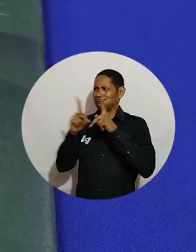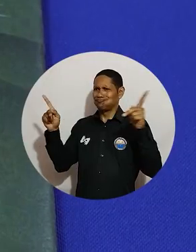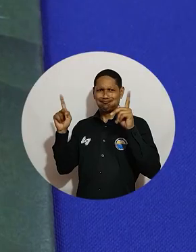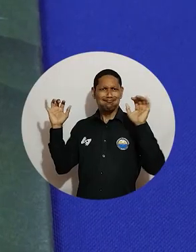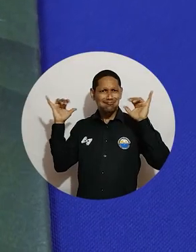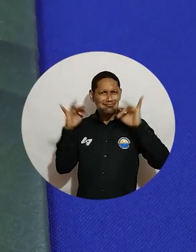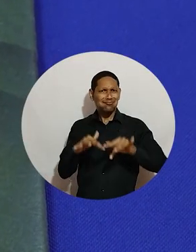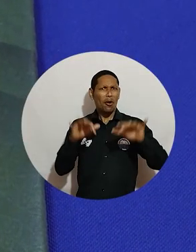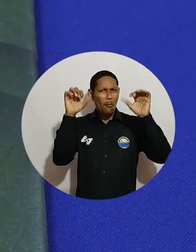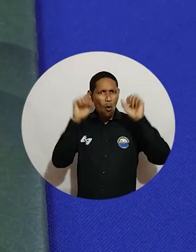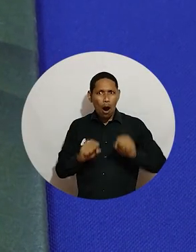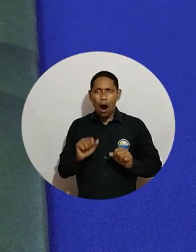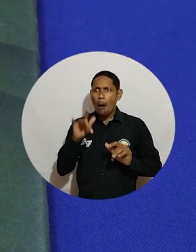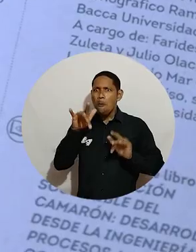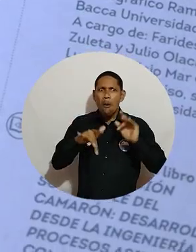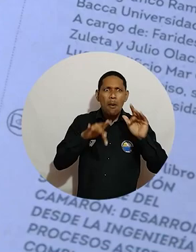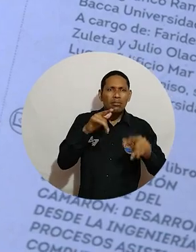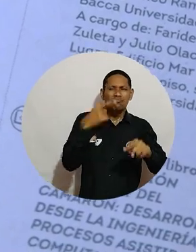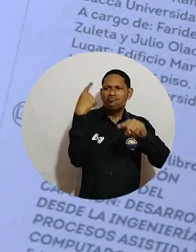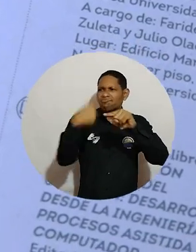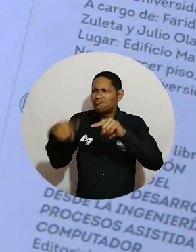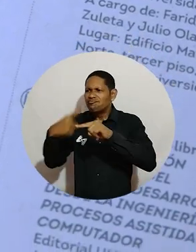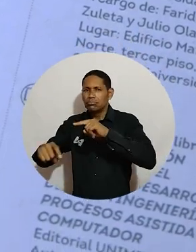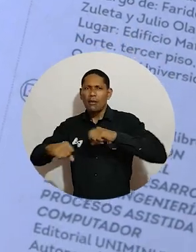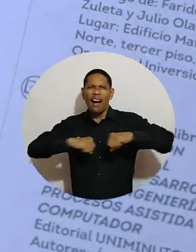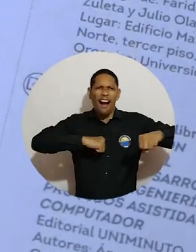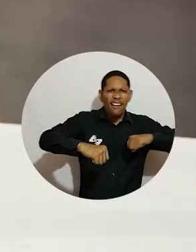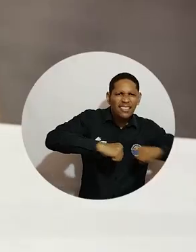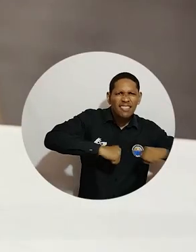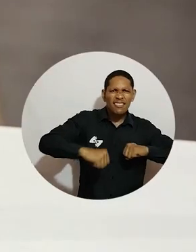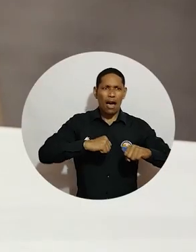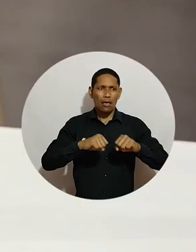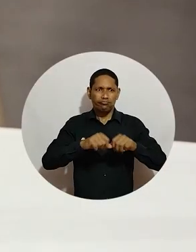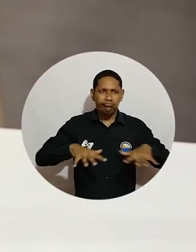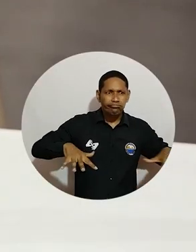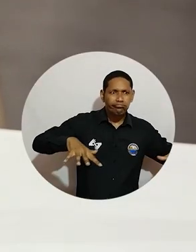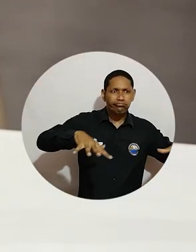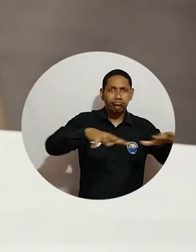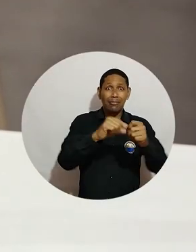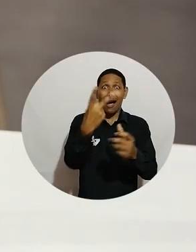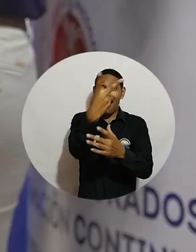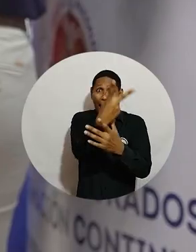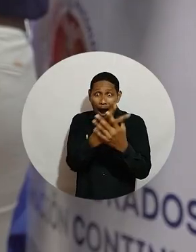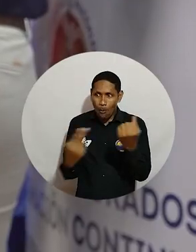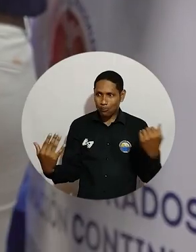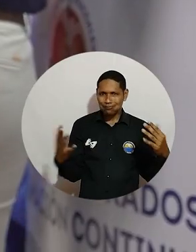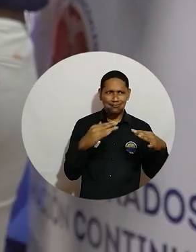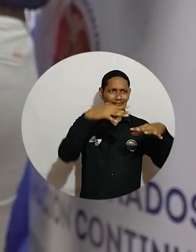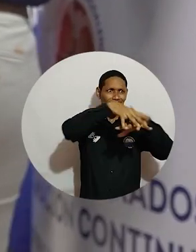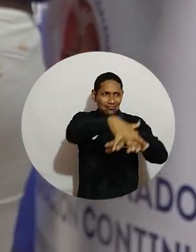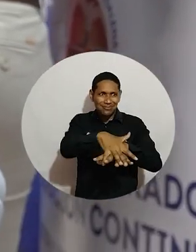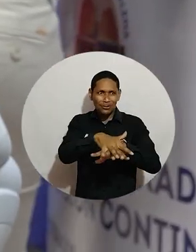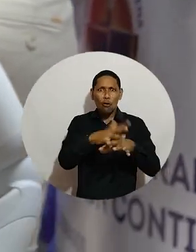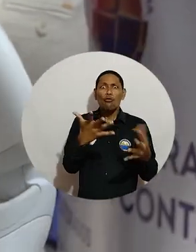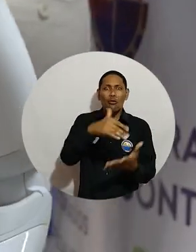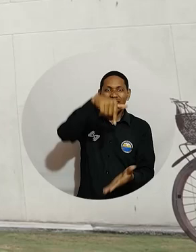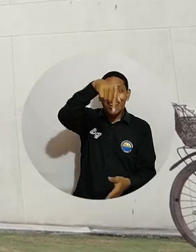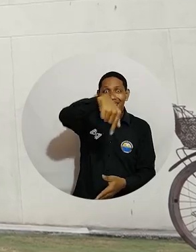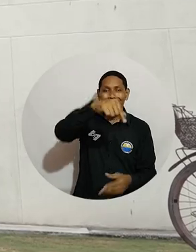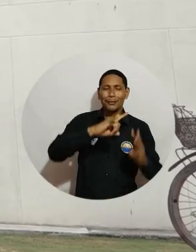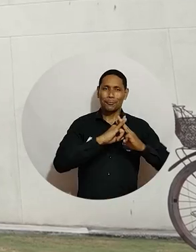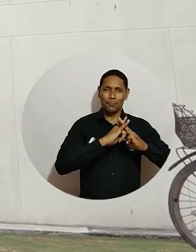y el público local en general vivirán decenas de eventos y actividades enmarcadas en ambas ferias con epicentro a